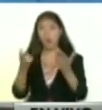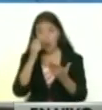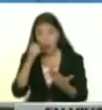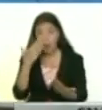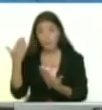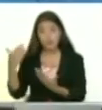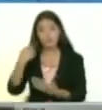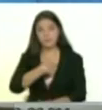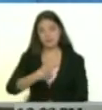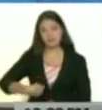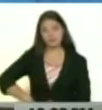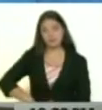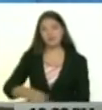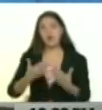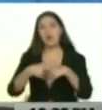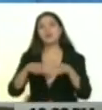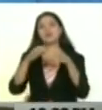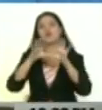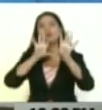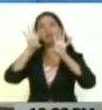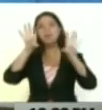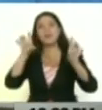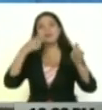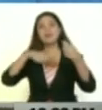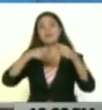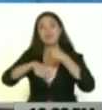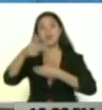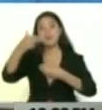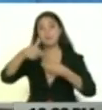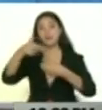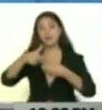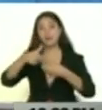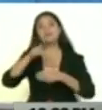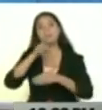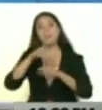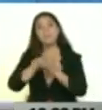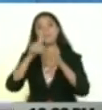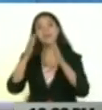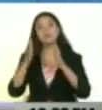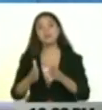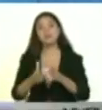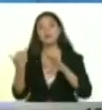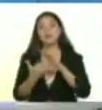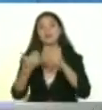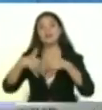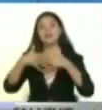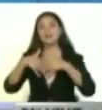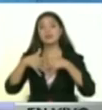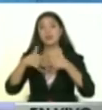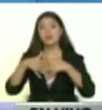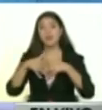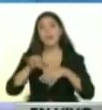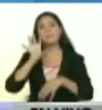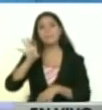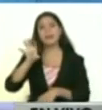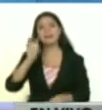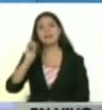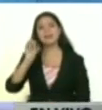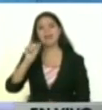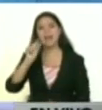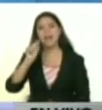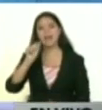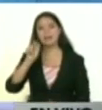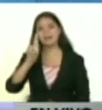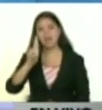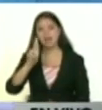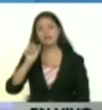el presidente de la Organización de Países Exportadores de Petróleo, también ministro de Energía e Industria de Qatar, uno de los países miembros